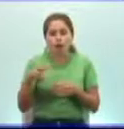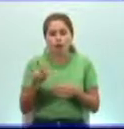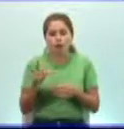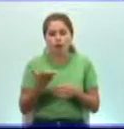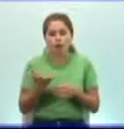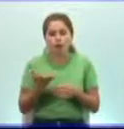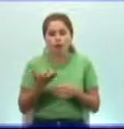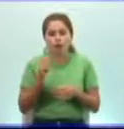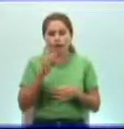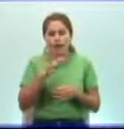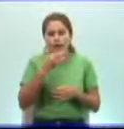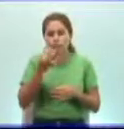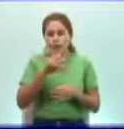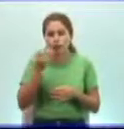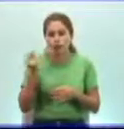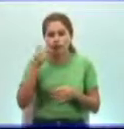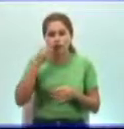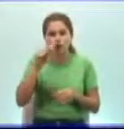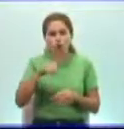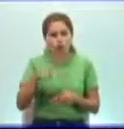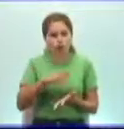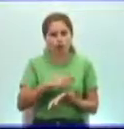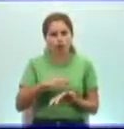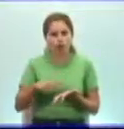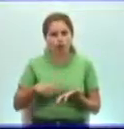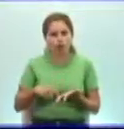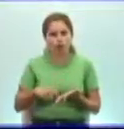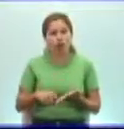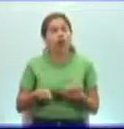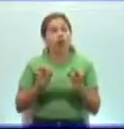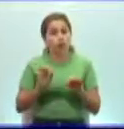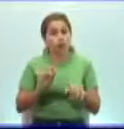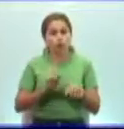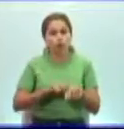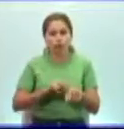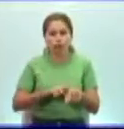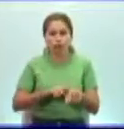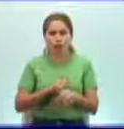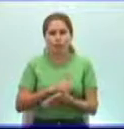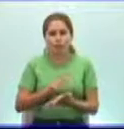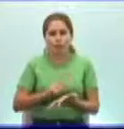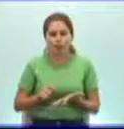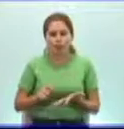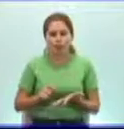expresión final que ustedes tienen que tomar como nota. Les doy entonces un breve tiempo para que lo hagan.